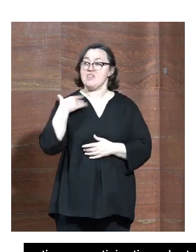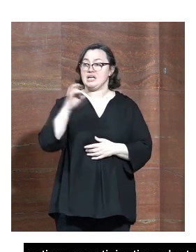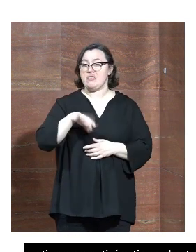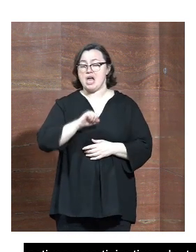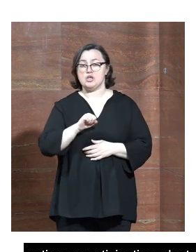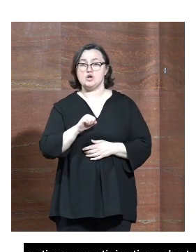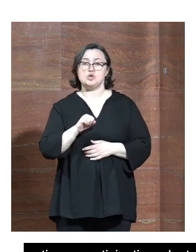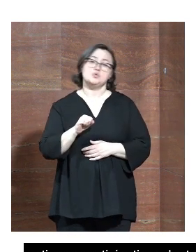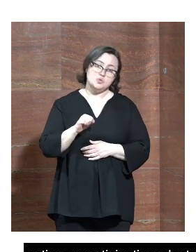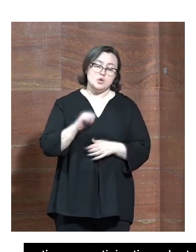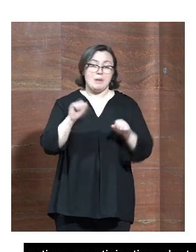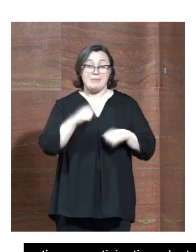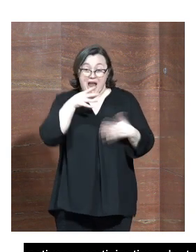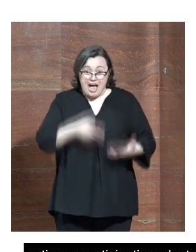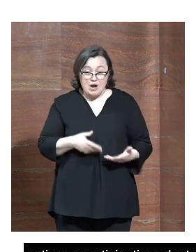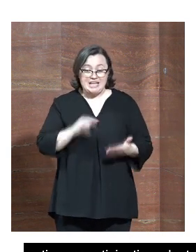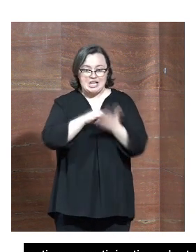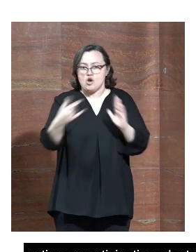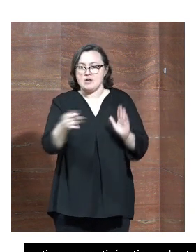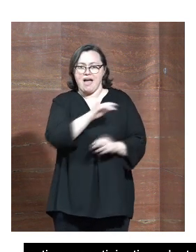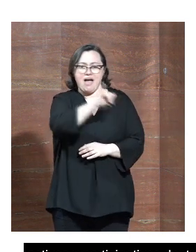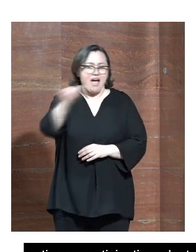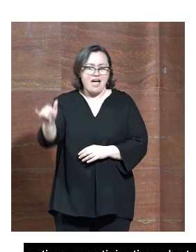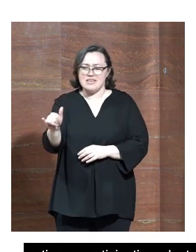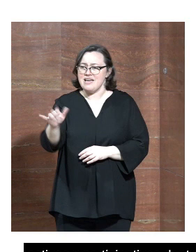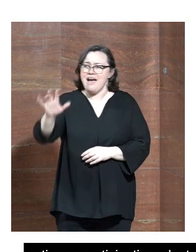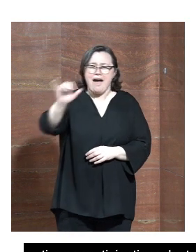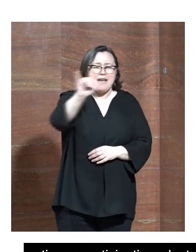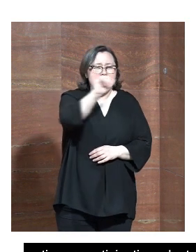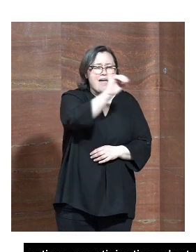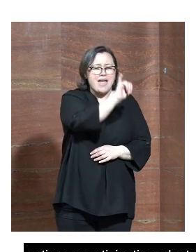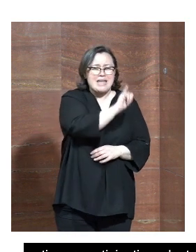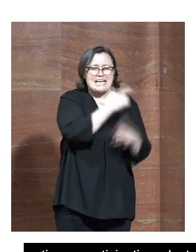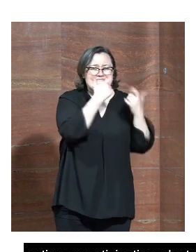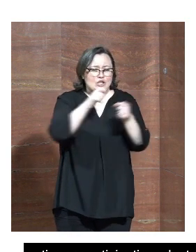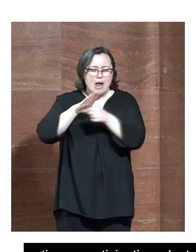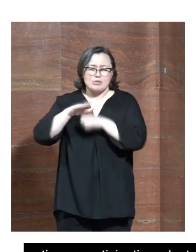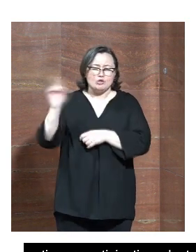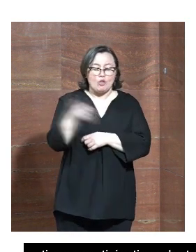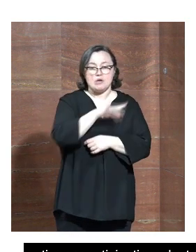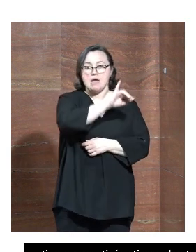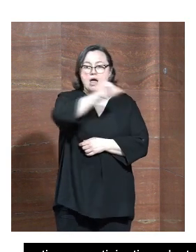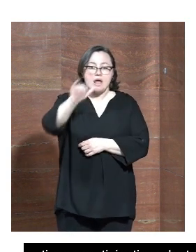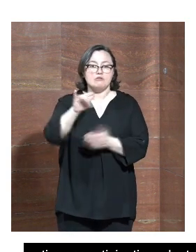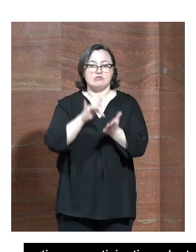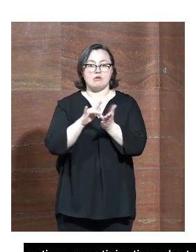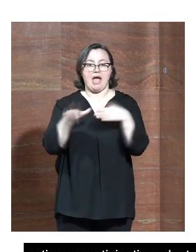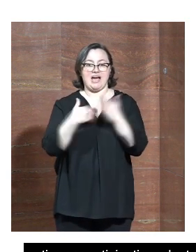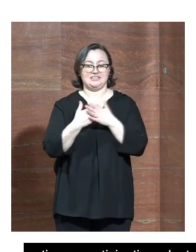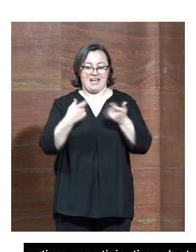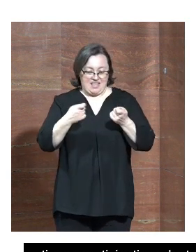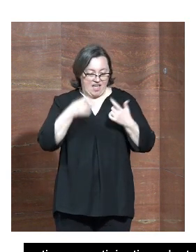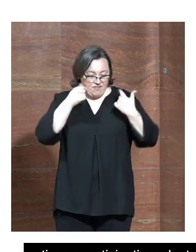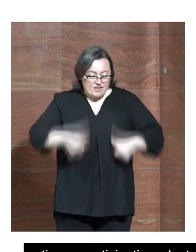años podíamos segmentar, pero es que hoy en día la tecnología está presente en todos los ámbitos. Desde nuestra